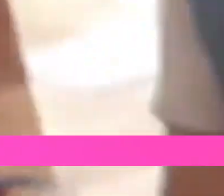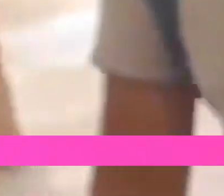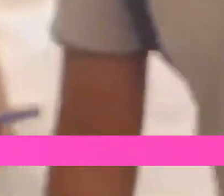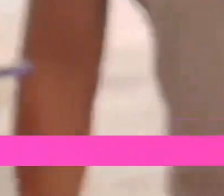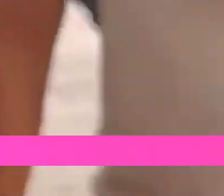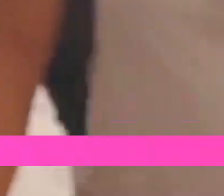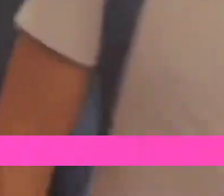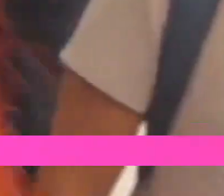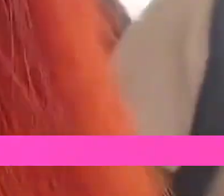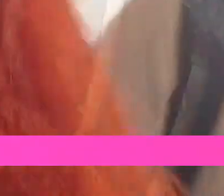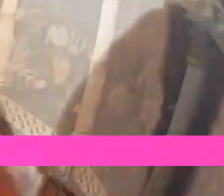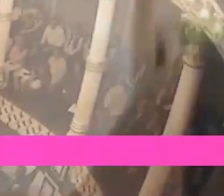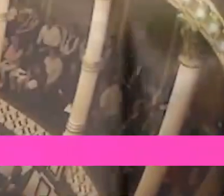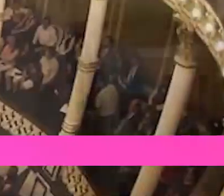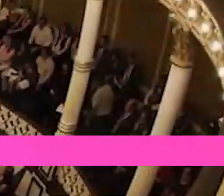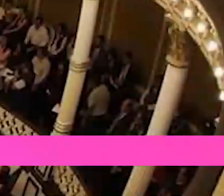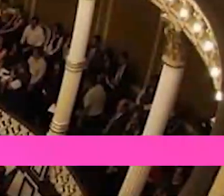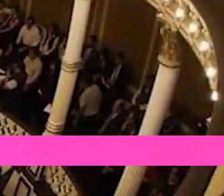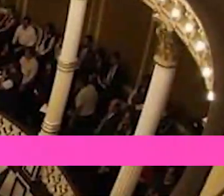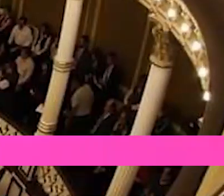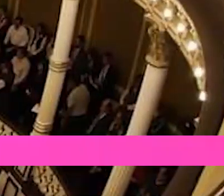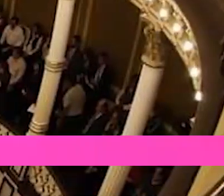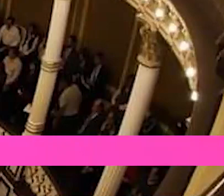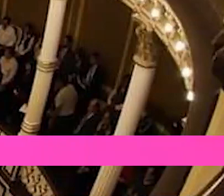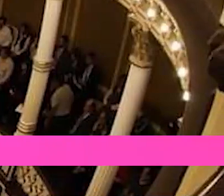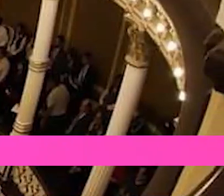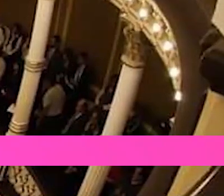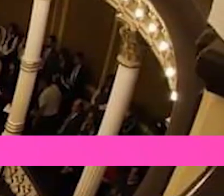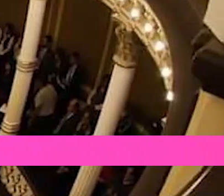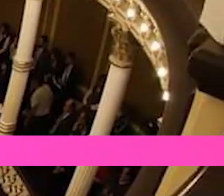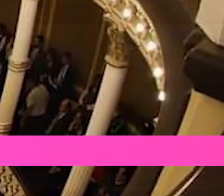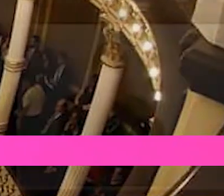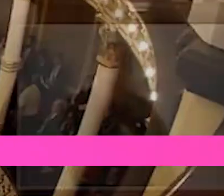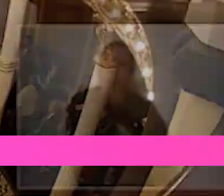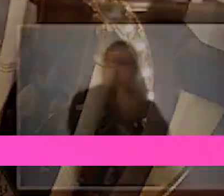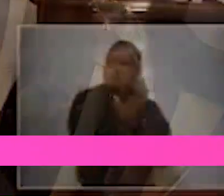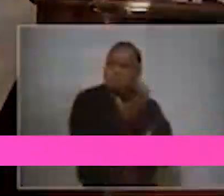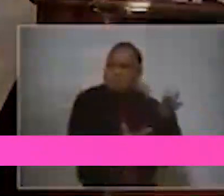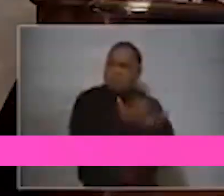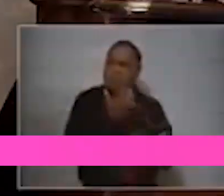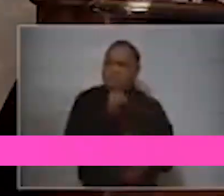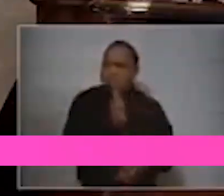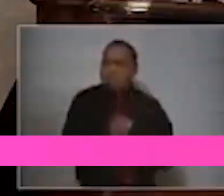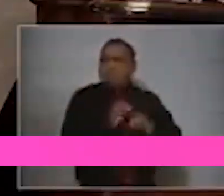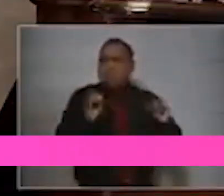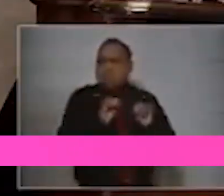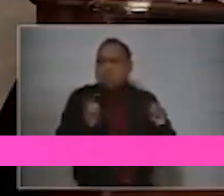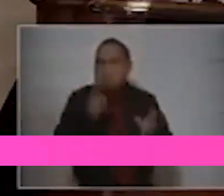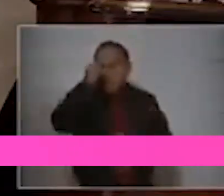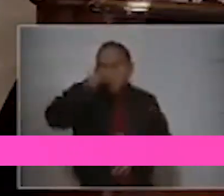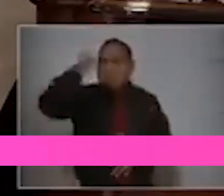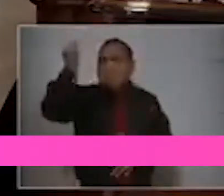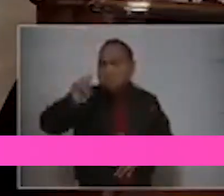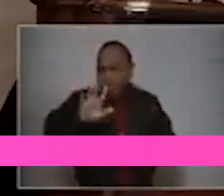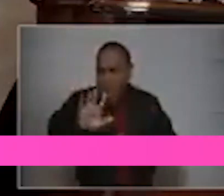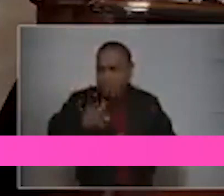corrupción al revelar un audio en el que Alito vendió una diputación plurinominal en el Congreso de Puebla. A través de su programa El Martes del